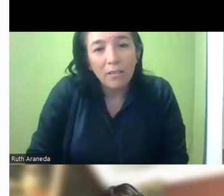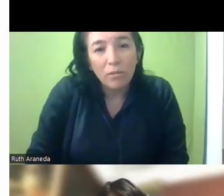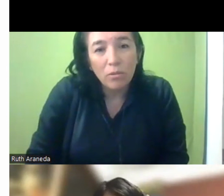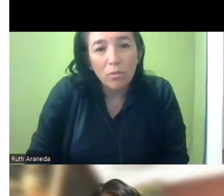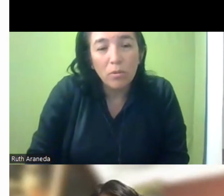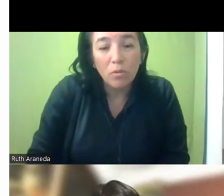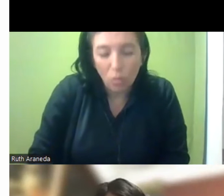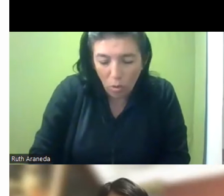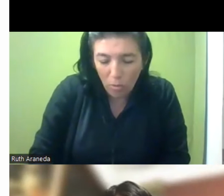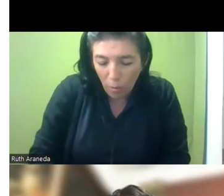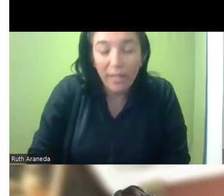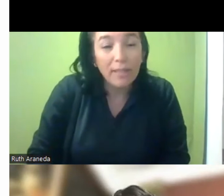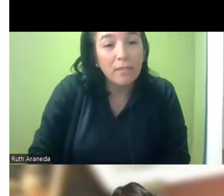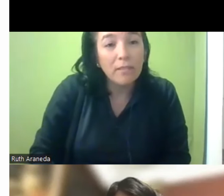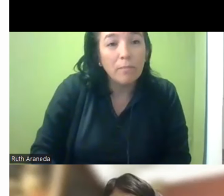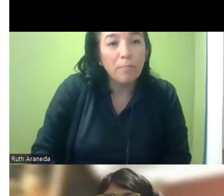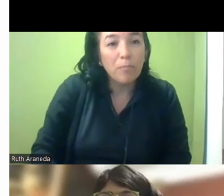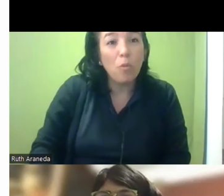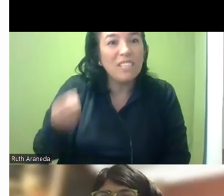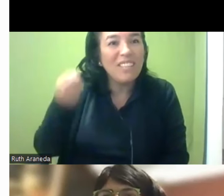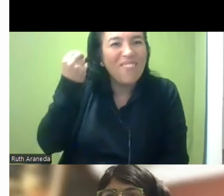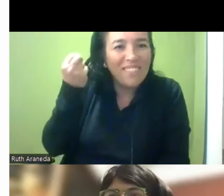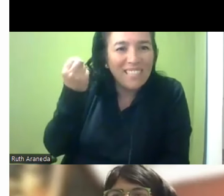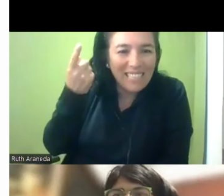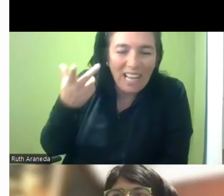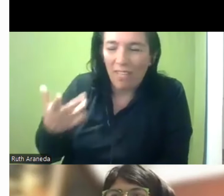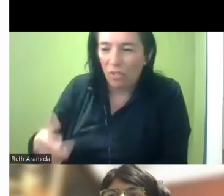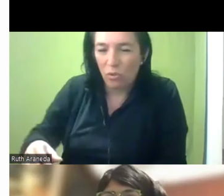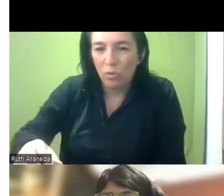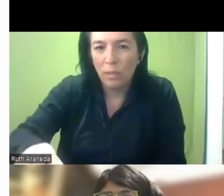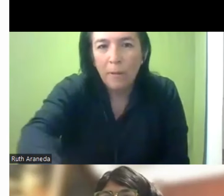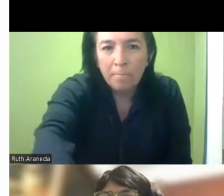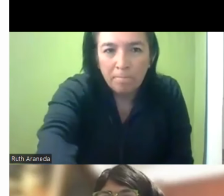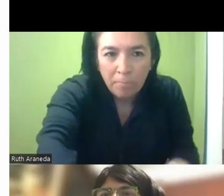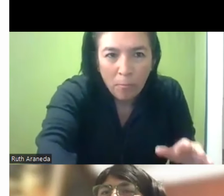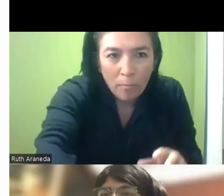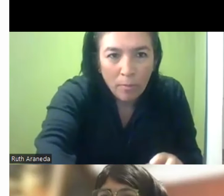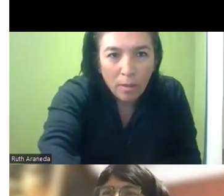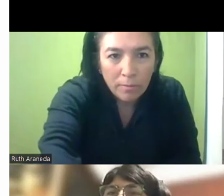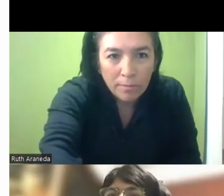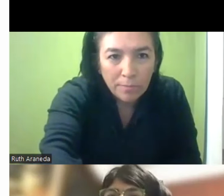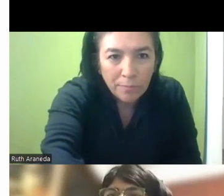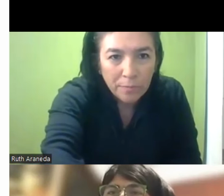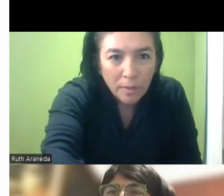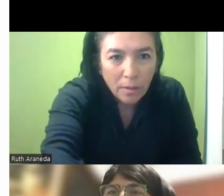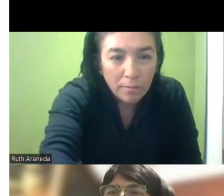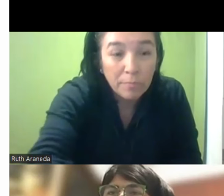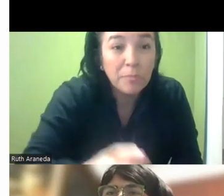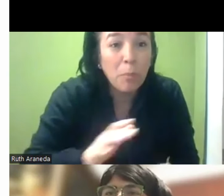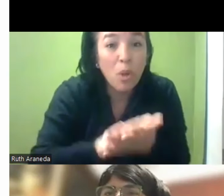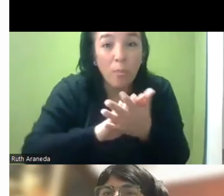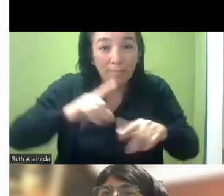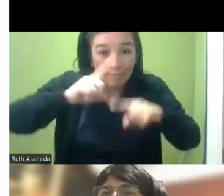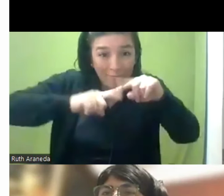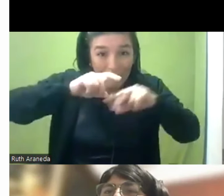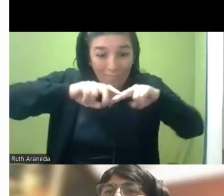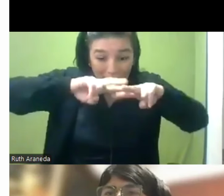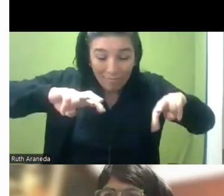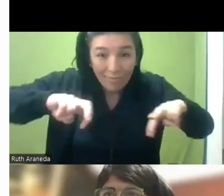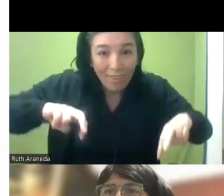ilegal. ¿O cómo lo pueden, cómo se sabe Bueno, eso? una excavación requiere una